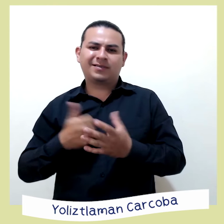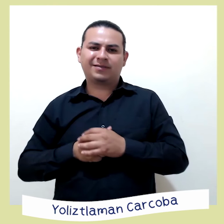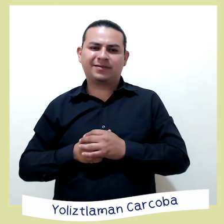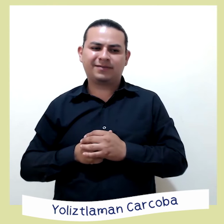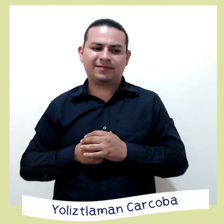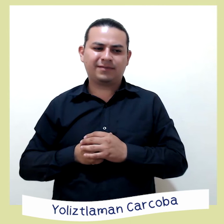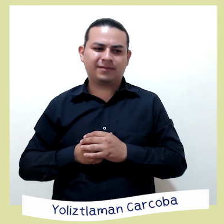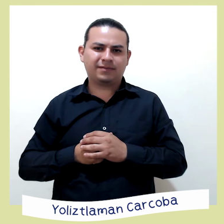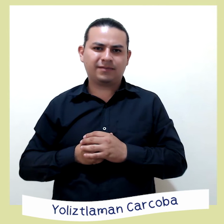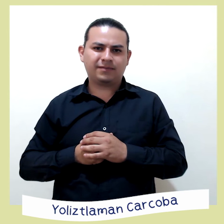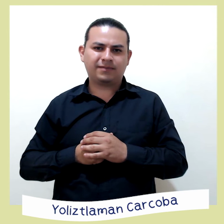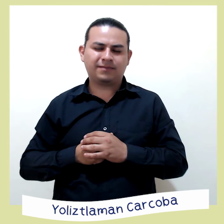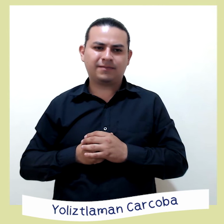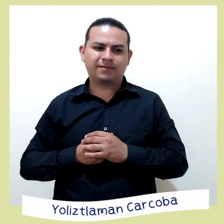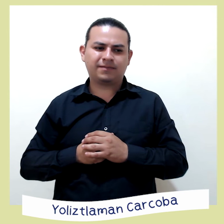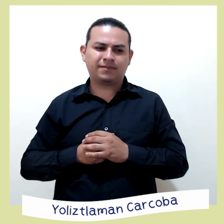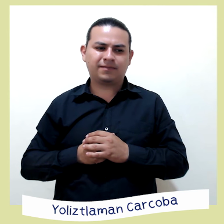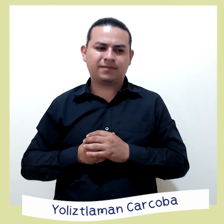agradables,